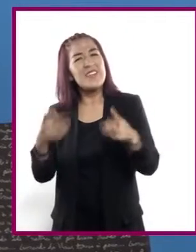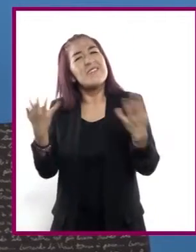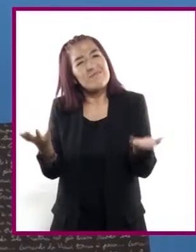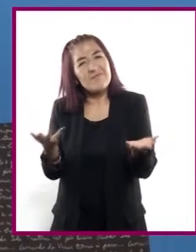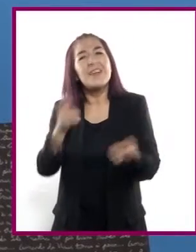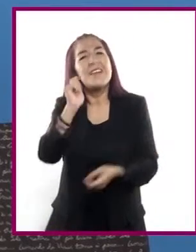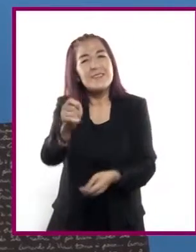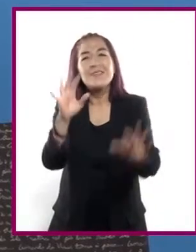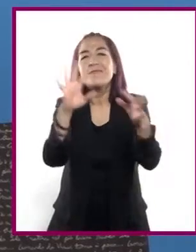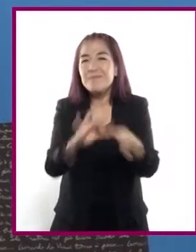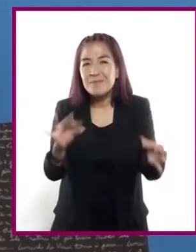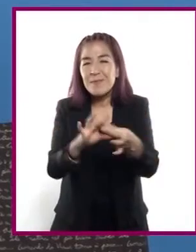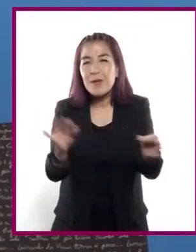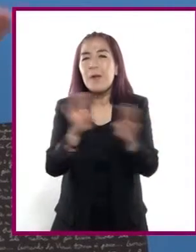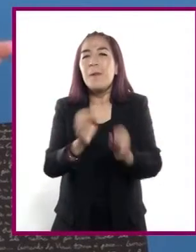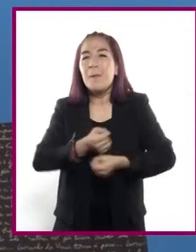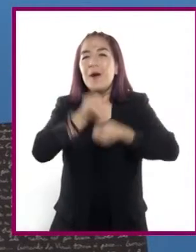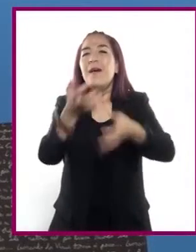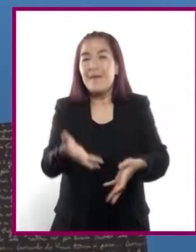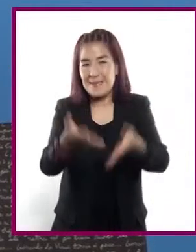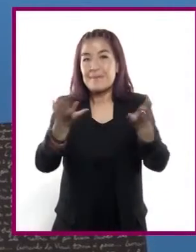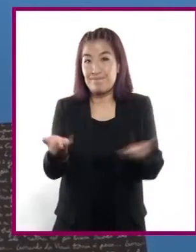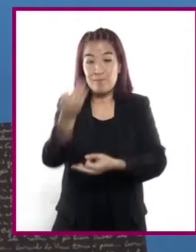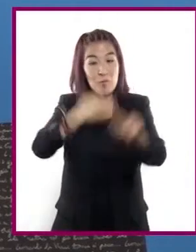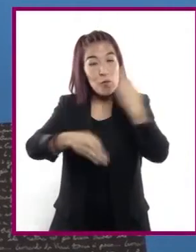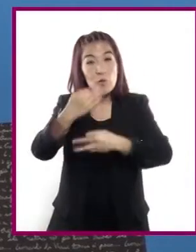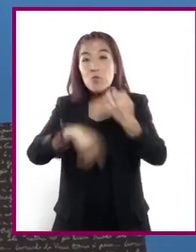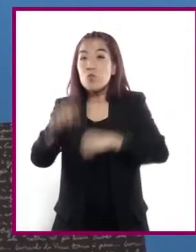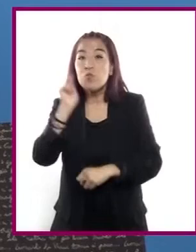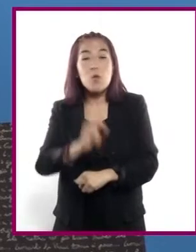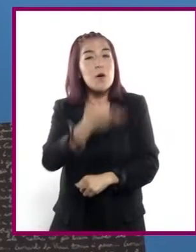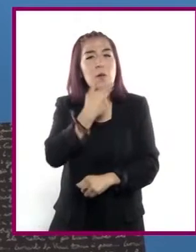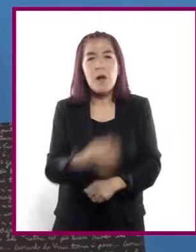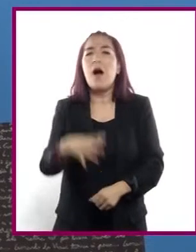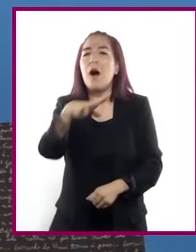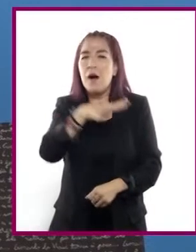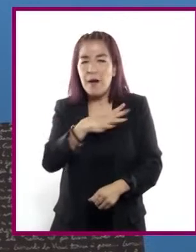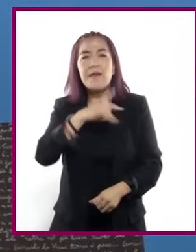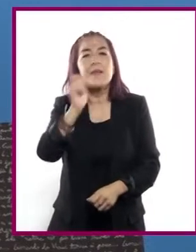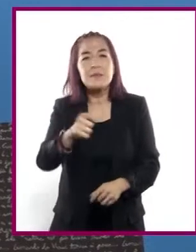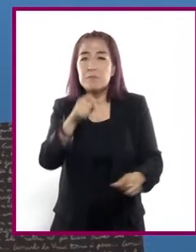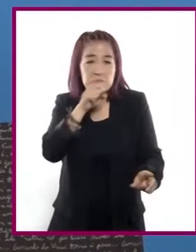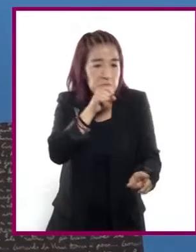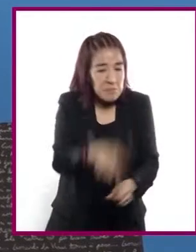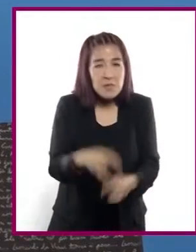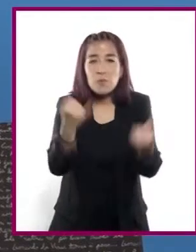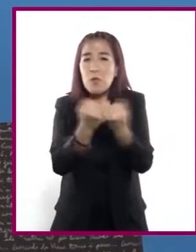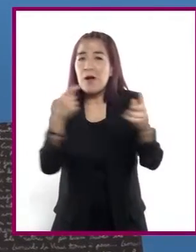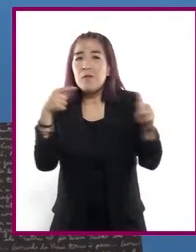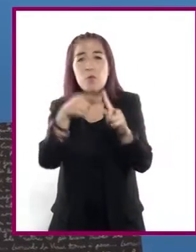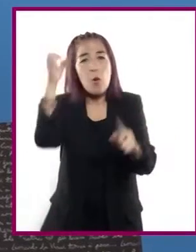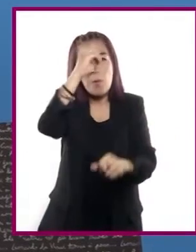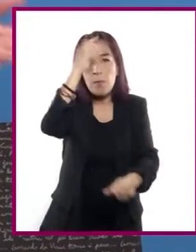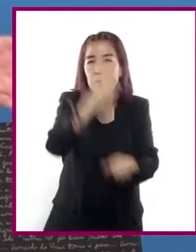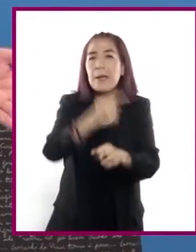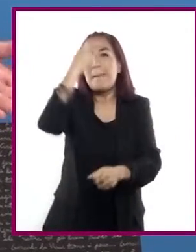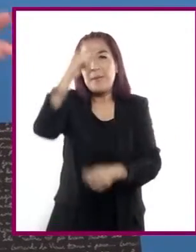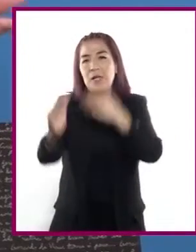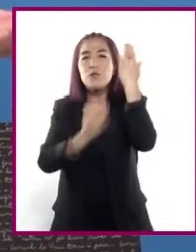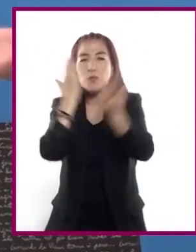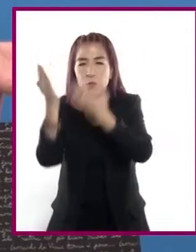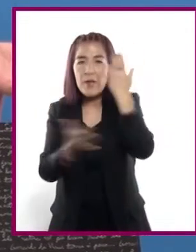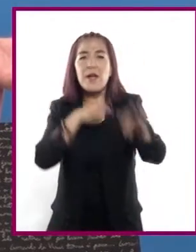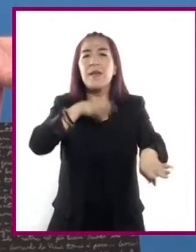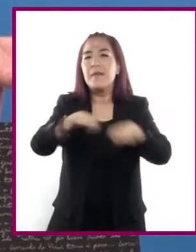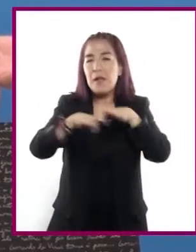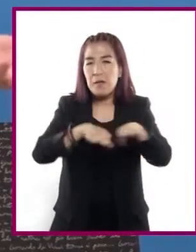que se quiere expresar es que todas y todos tenemos acceso a las mismas oportunidades de estudio,